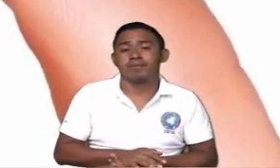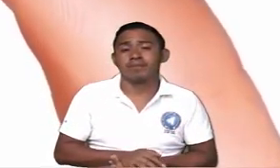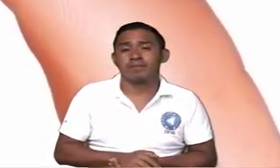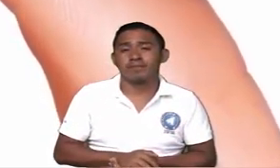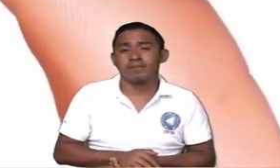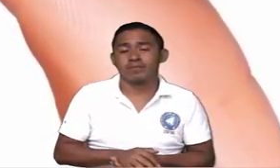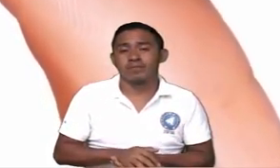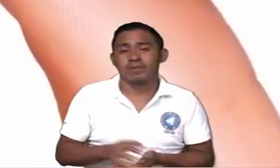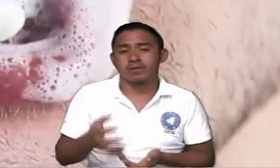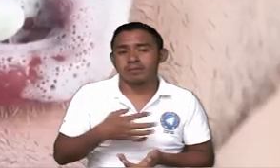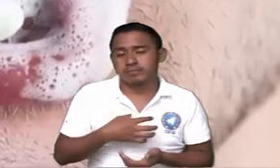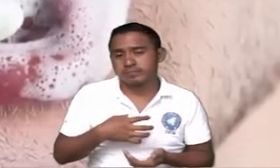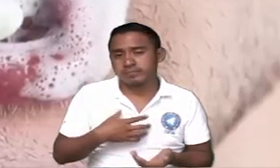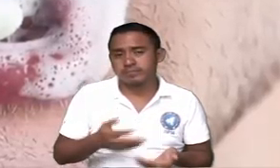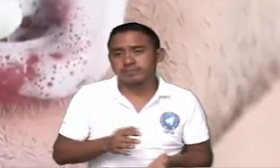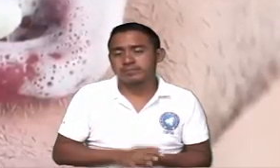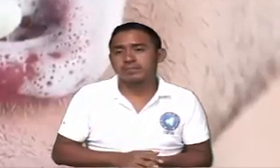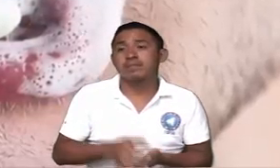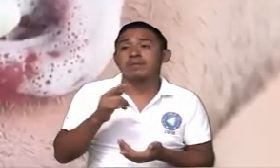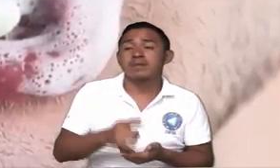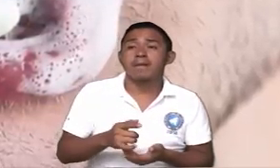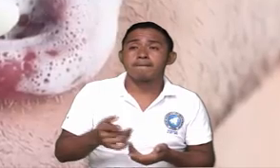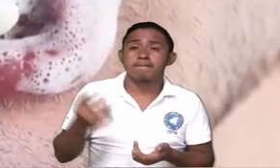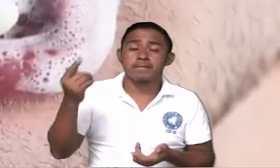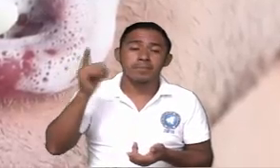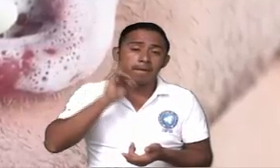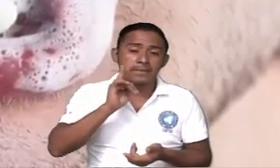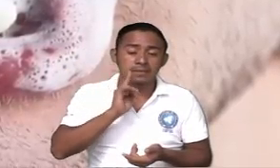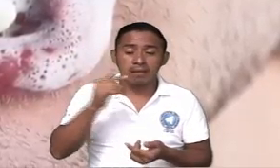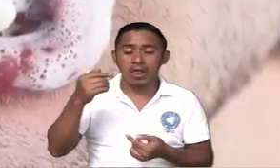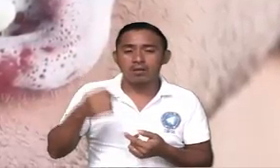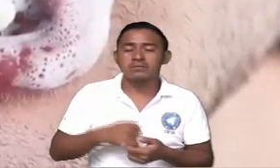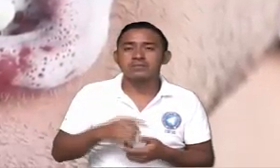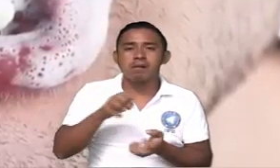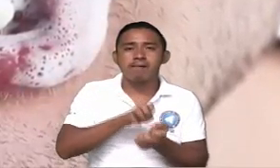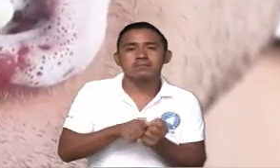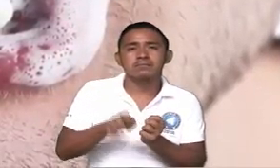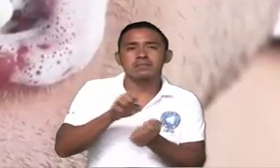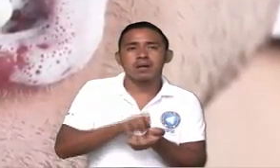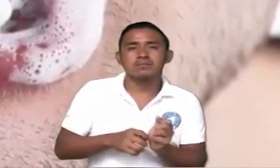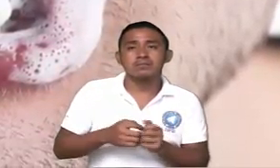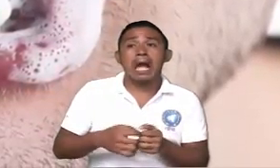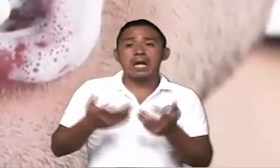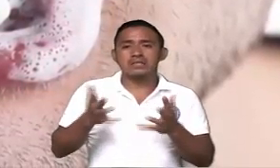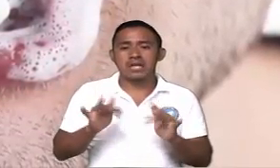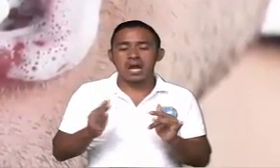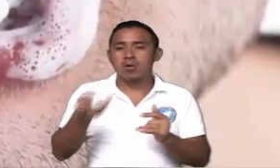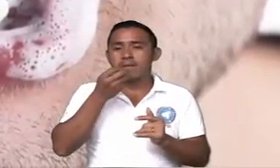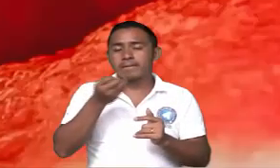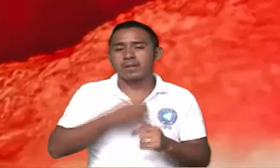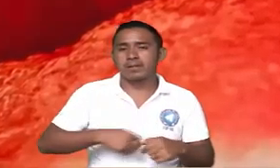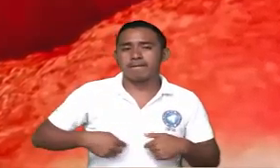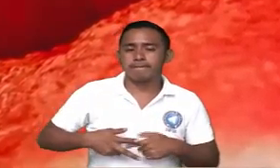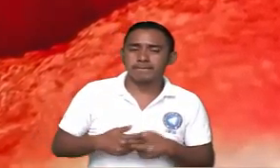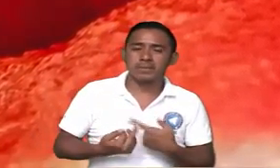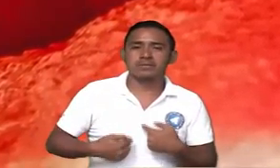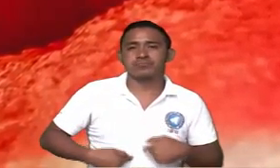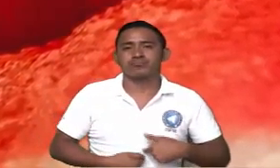la contextura de los dientes. No, y engañan al sistema digestivo. El estómago cree que viene comida para adentro y sucede